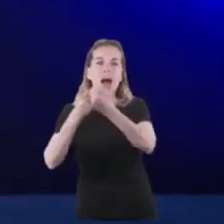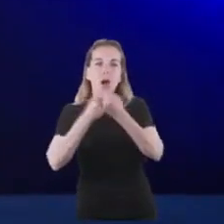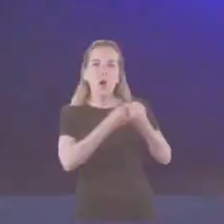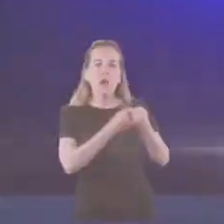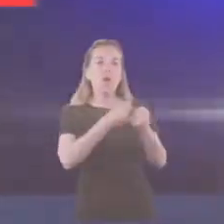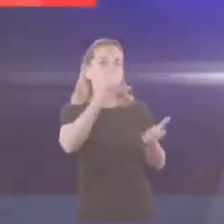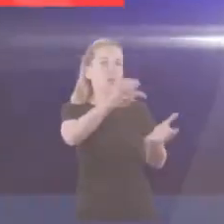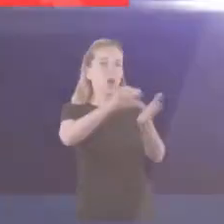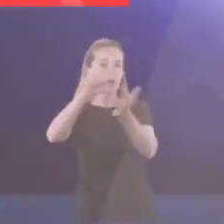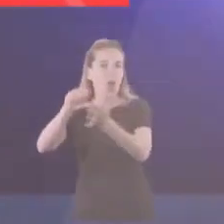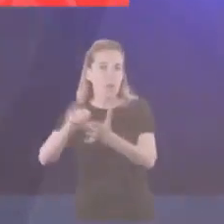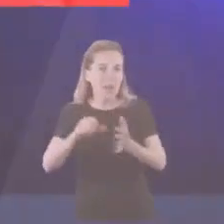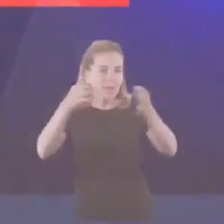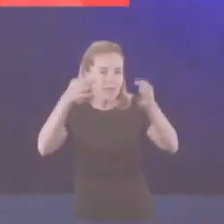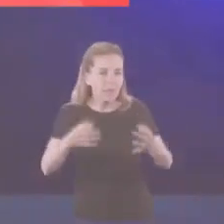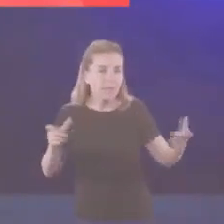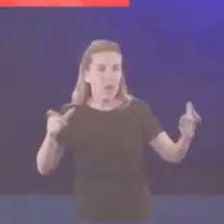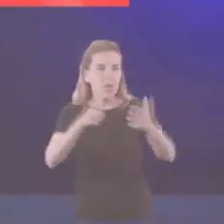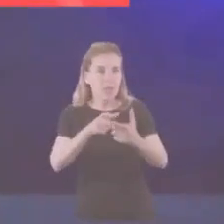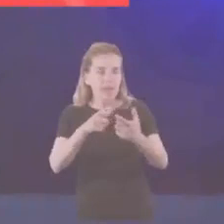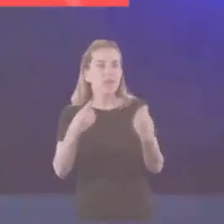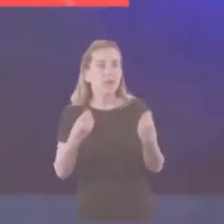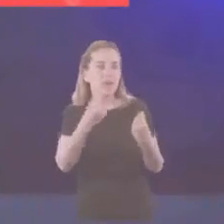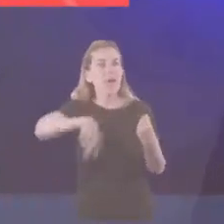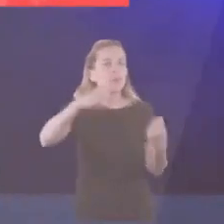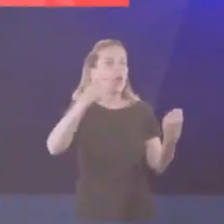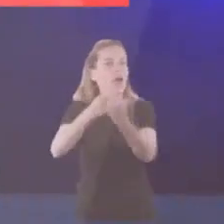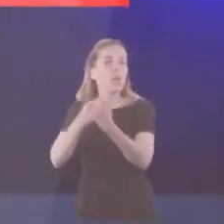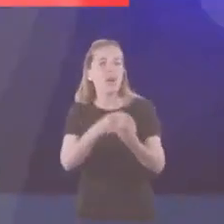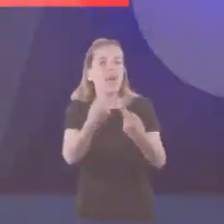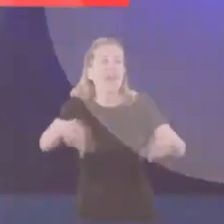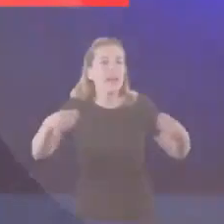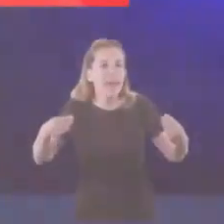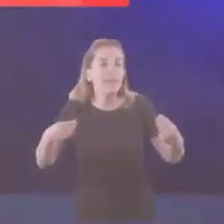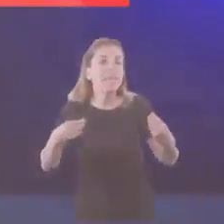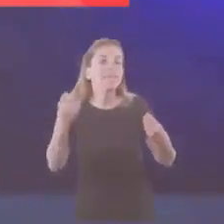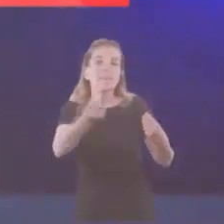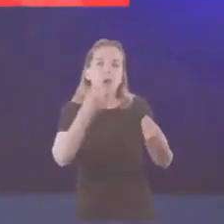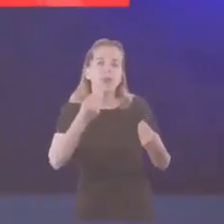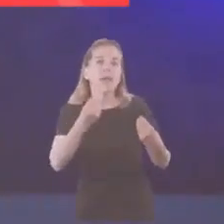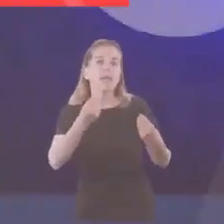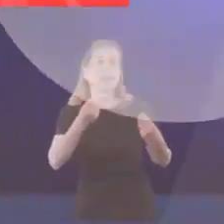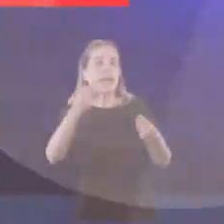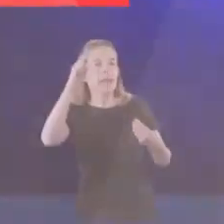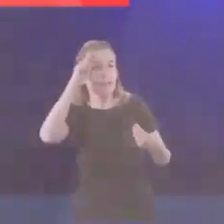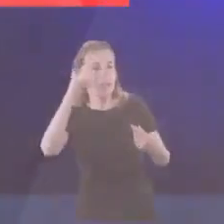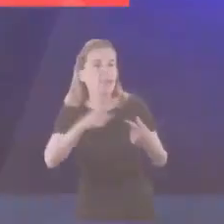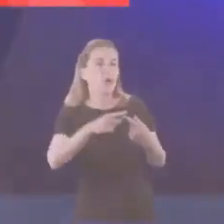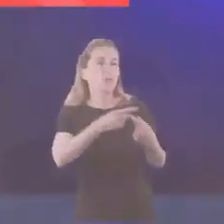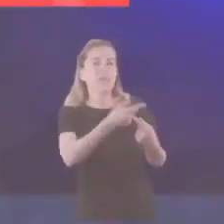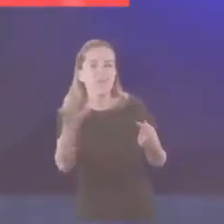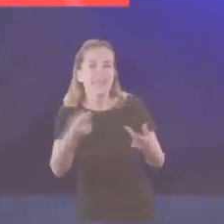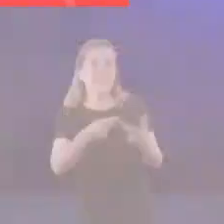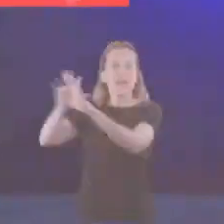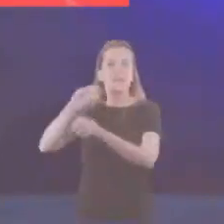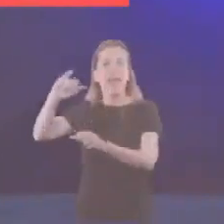las partes, con toda la membresía, fue la necesidad de la unidad en la diversidad, del respeto de la palabra, del respeto